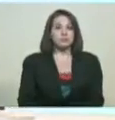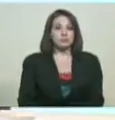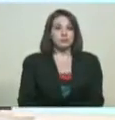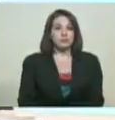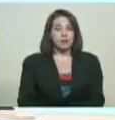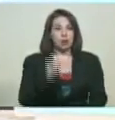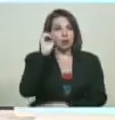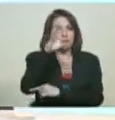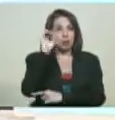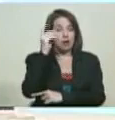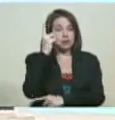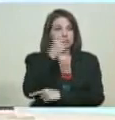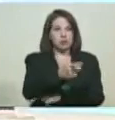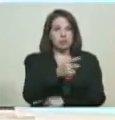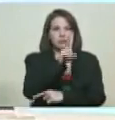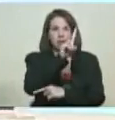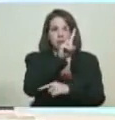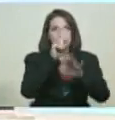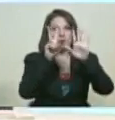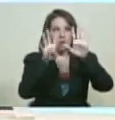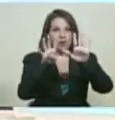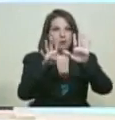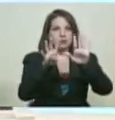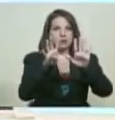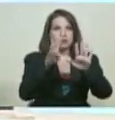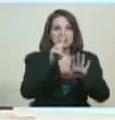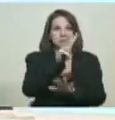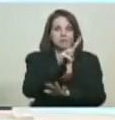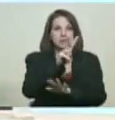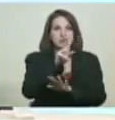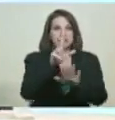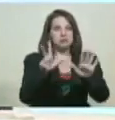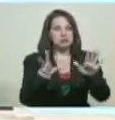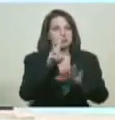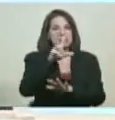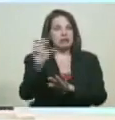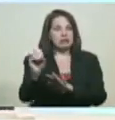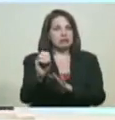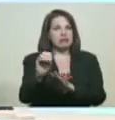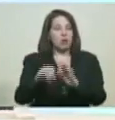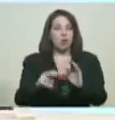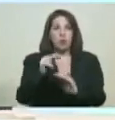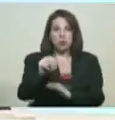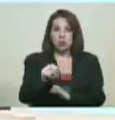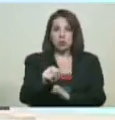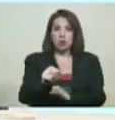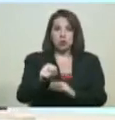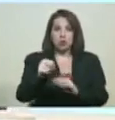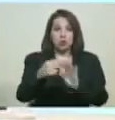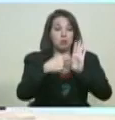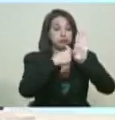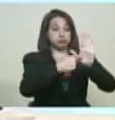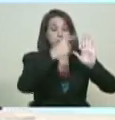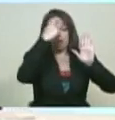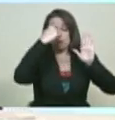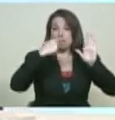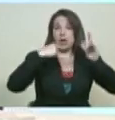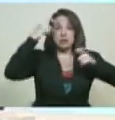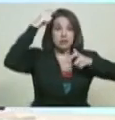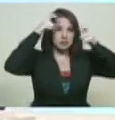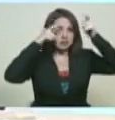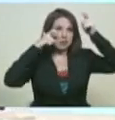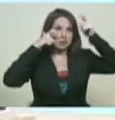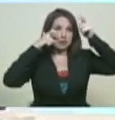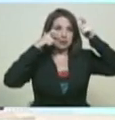29 al 28 29 y 30 de julio con la imagen de nuestro comandante chávez con